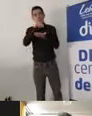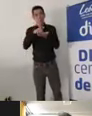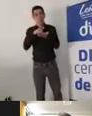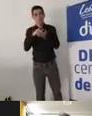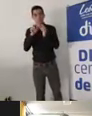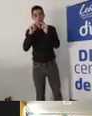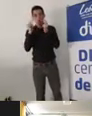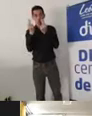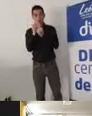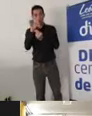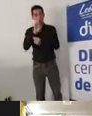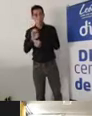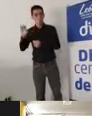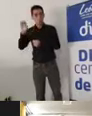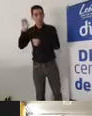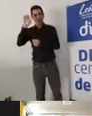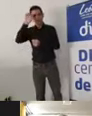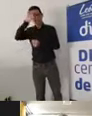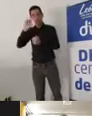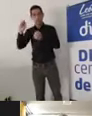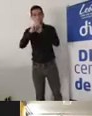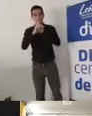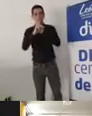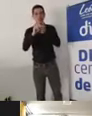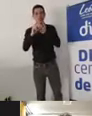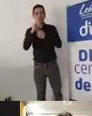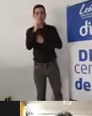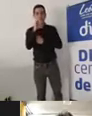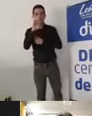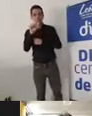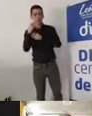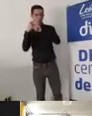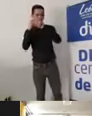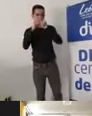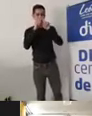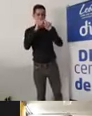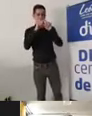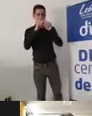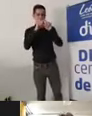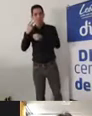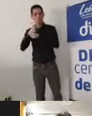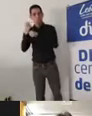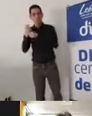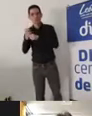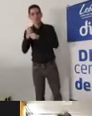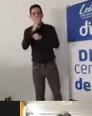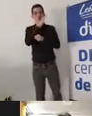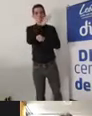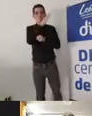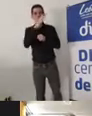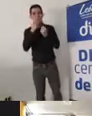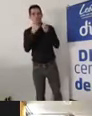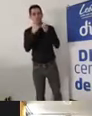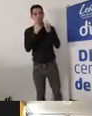clave que puedan entender lo que pasa en países como los nuestros. Creo que en muchos casos cuando uno contrasta las experiencias con